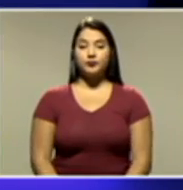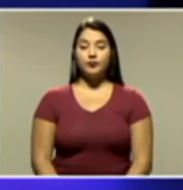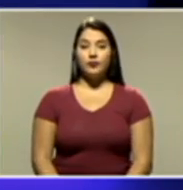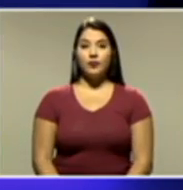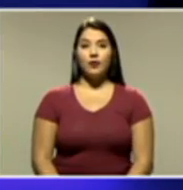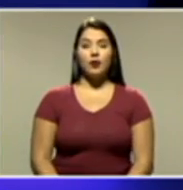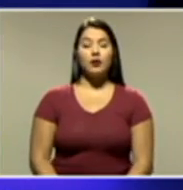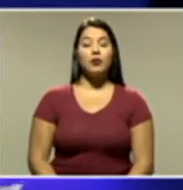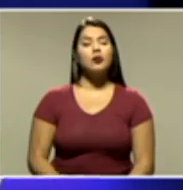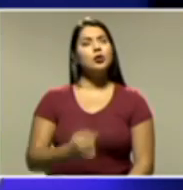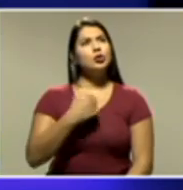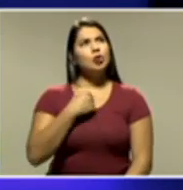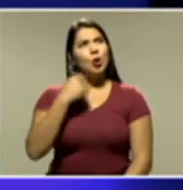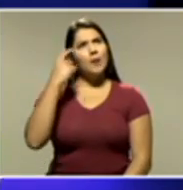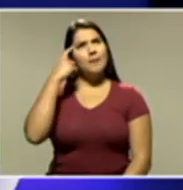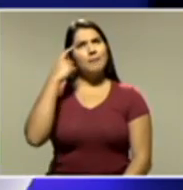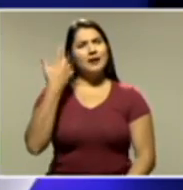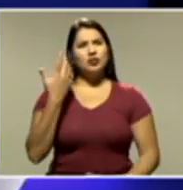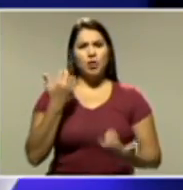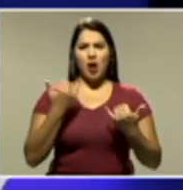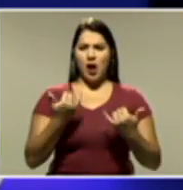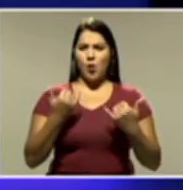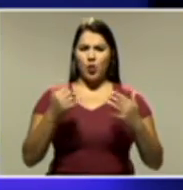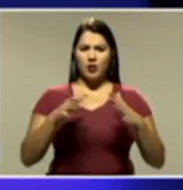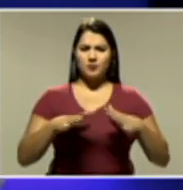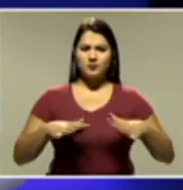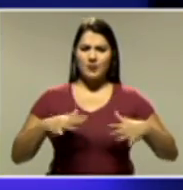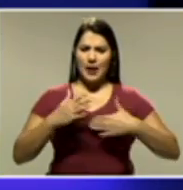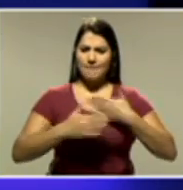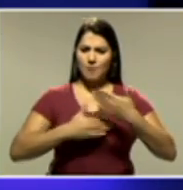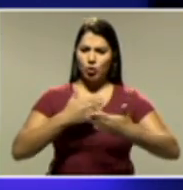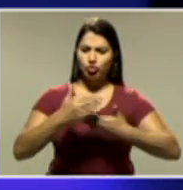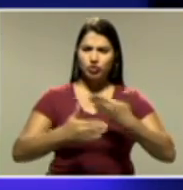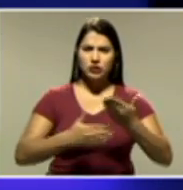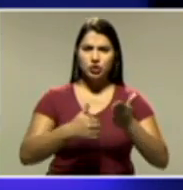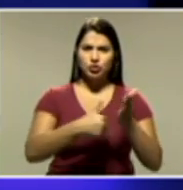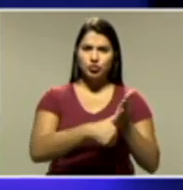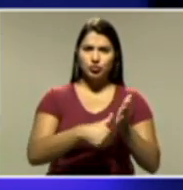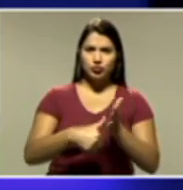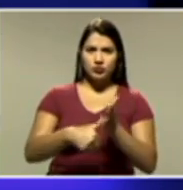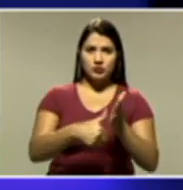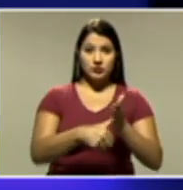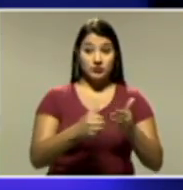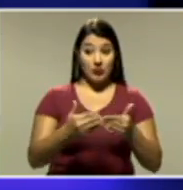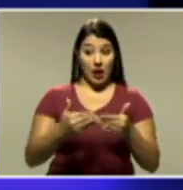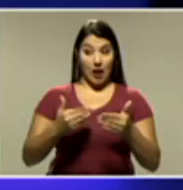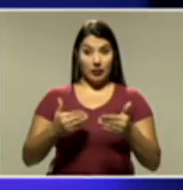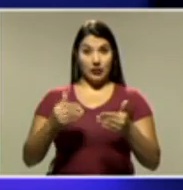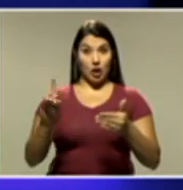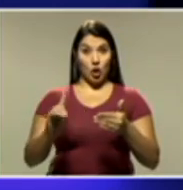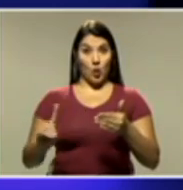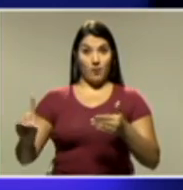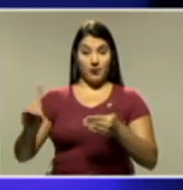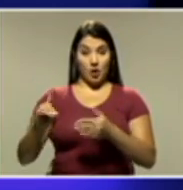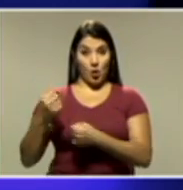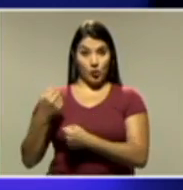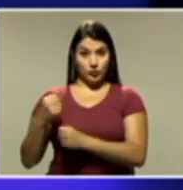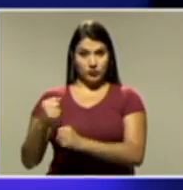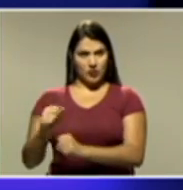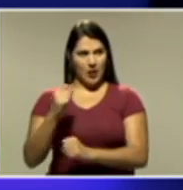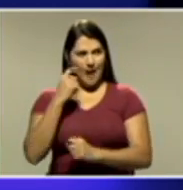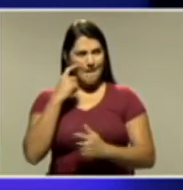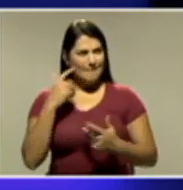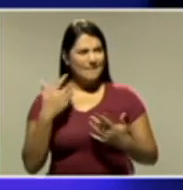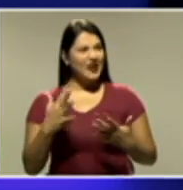Tengo la impresión de que el ambiente electoral de cara a estas municipales está frío, muy